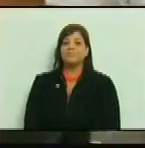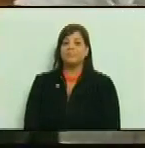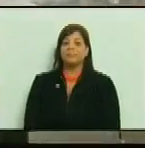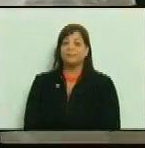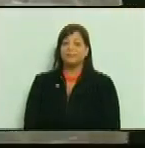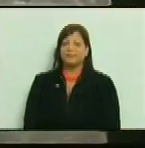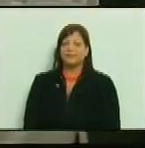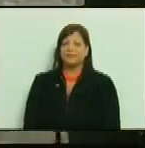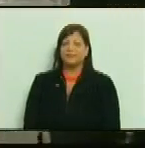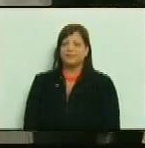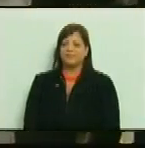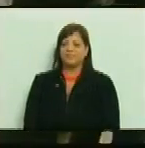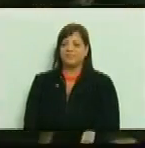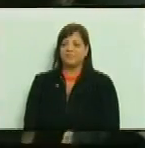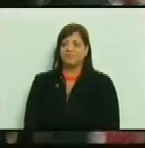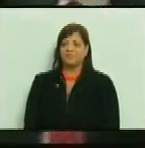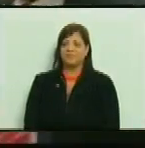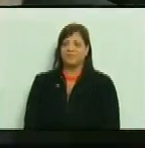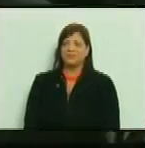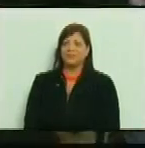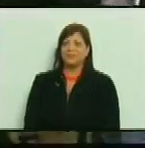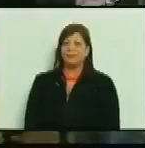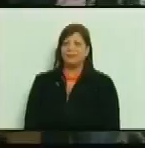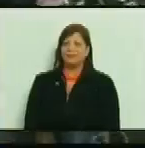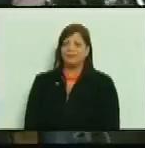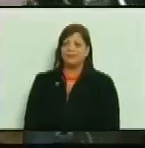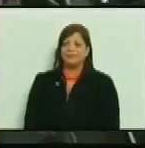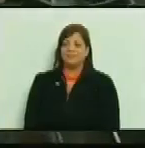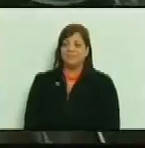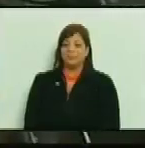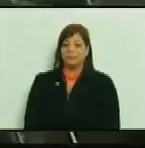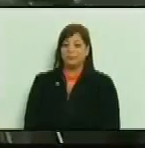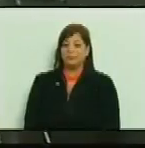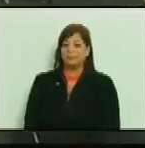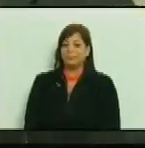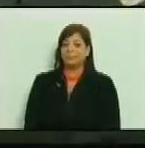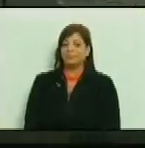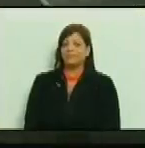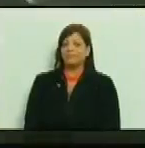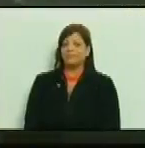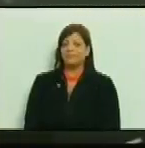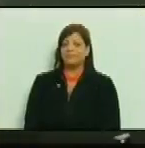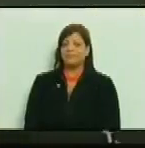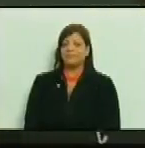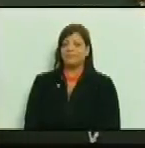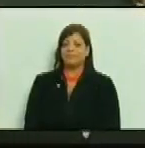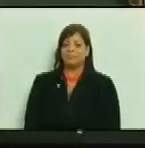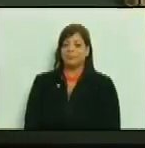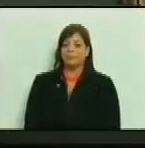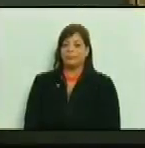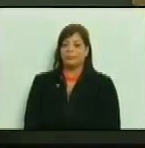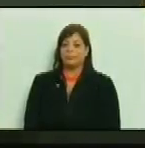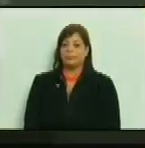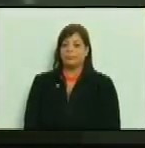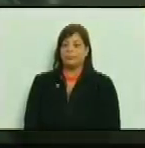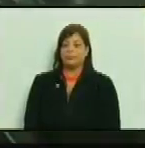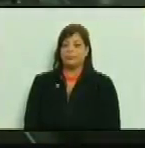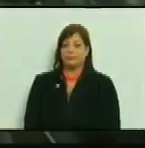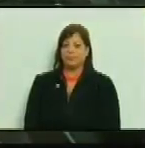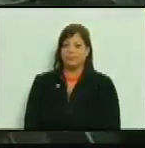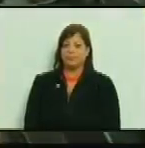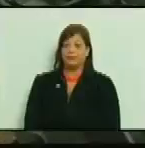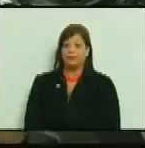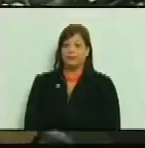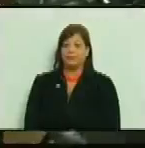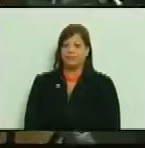y post-petrolero, donde se acaban de leer 11 artículos que irán a ser debatidos en la próxima sesión